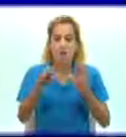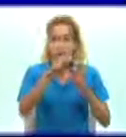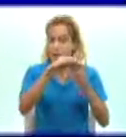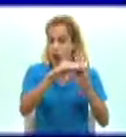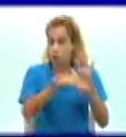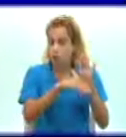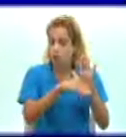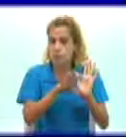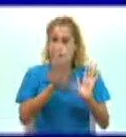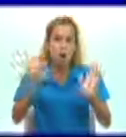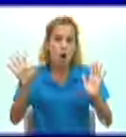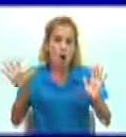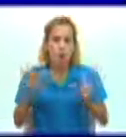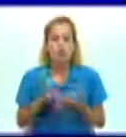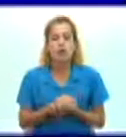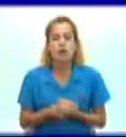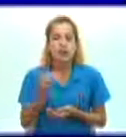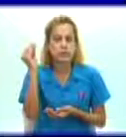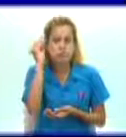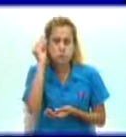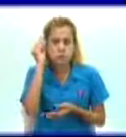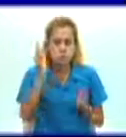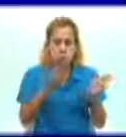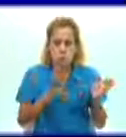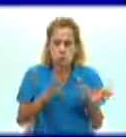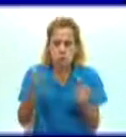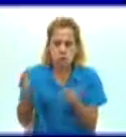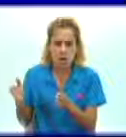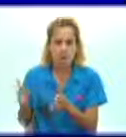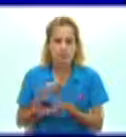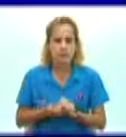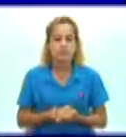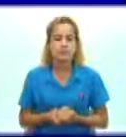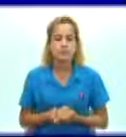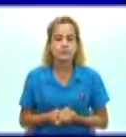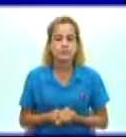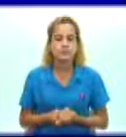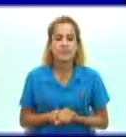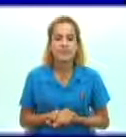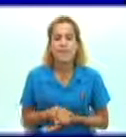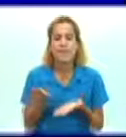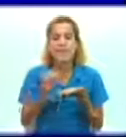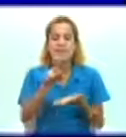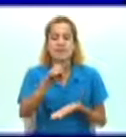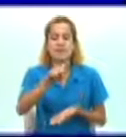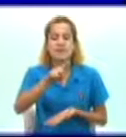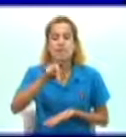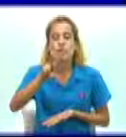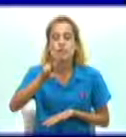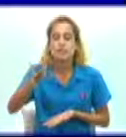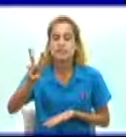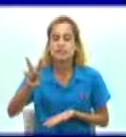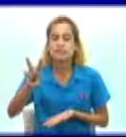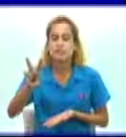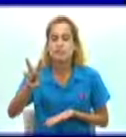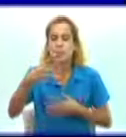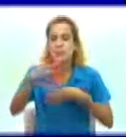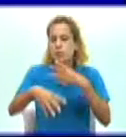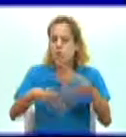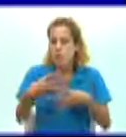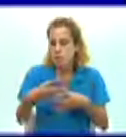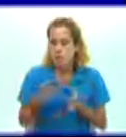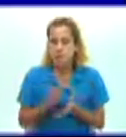y también les permitirá, mediante alguno de ellos, mediante reflexión. Y en la página 123, un problema muy similar al que